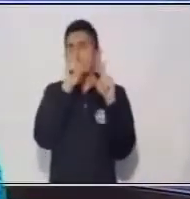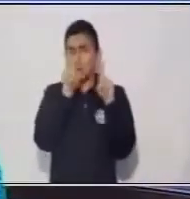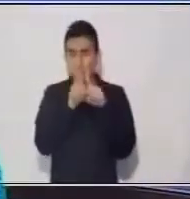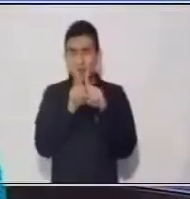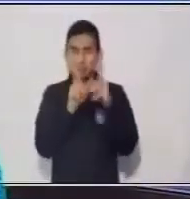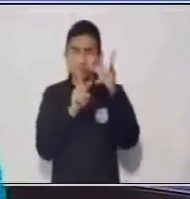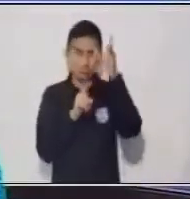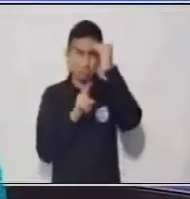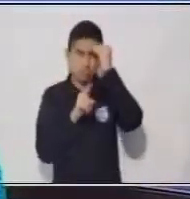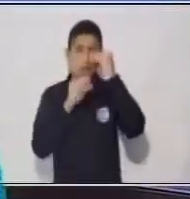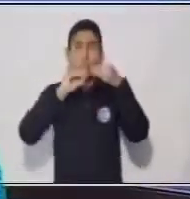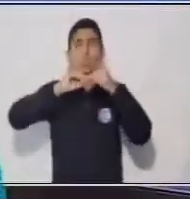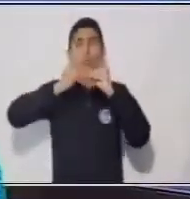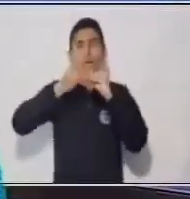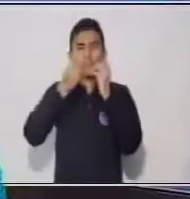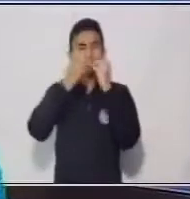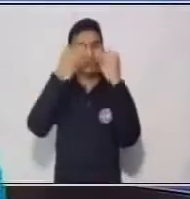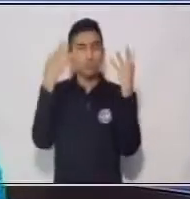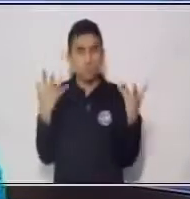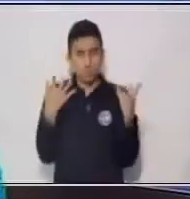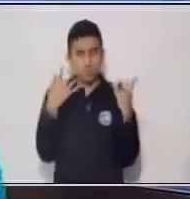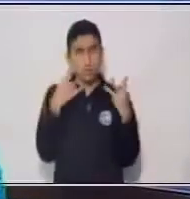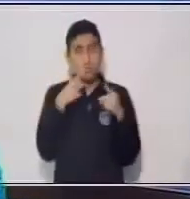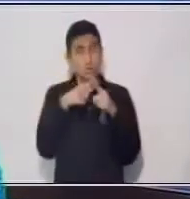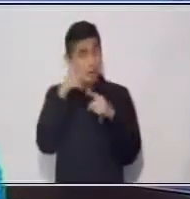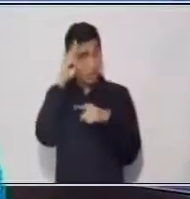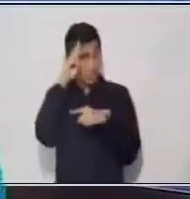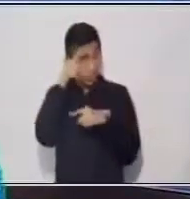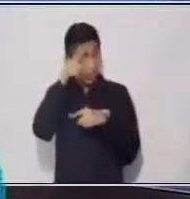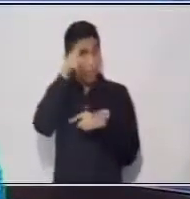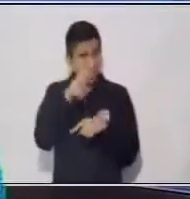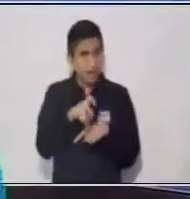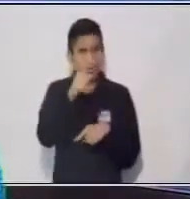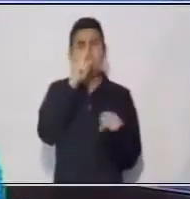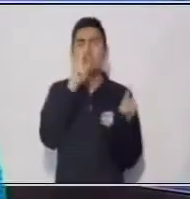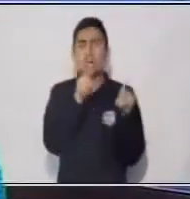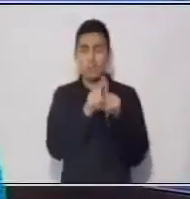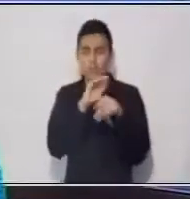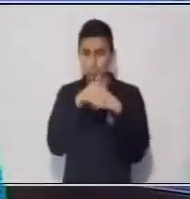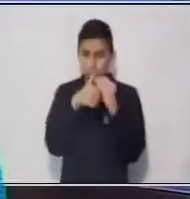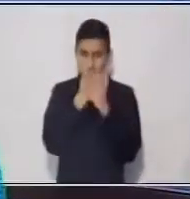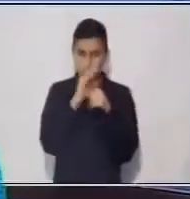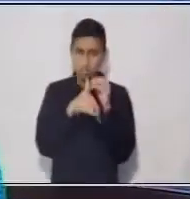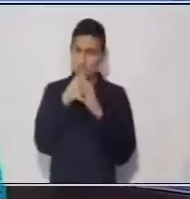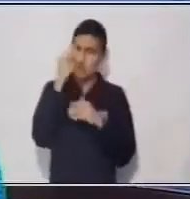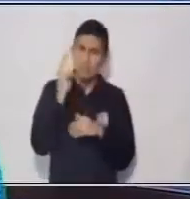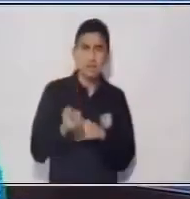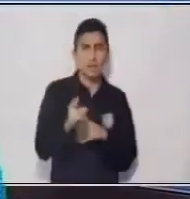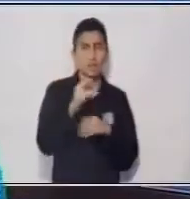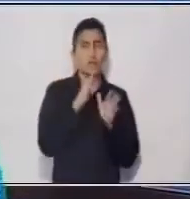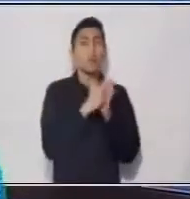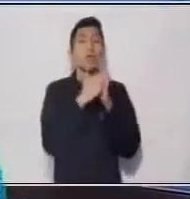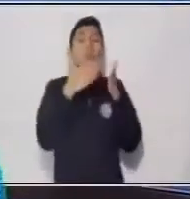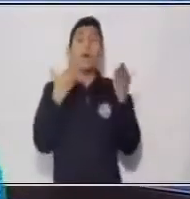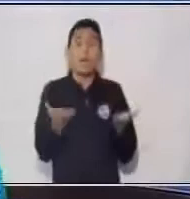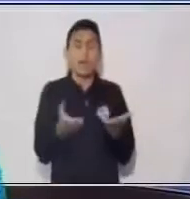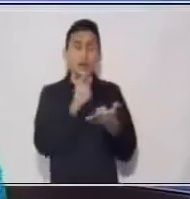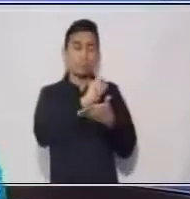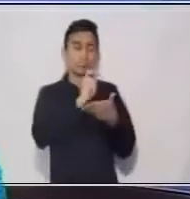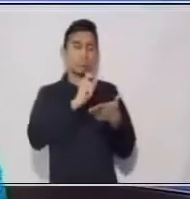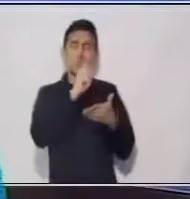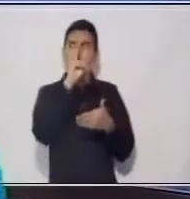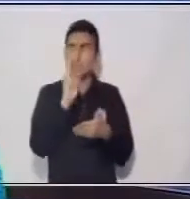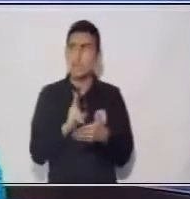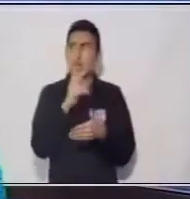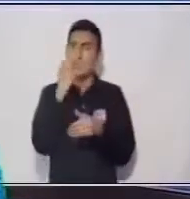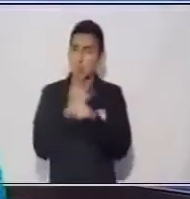numérica y el pensamiento lógico. Pero recuerda que debes de tener a mano tu cuaderno de apuntes y también lavar tus